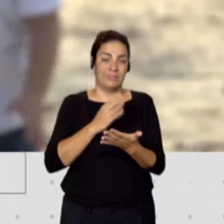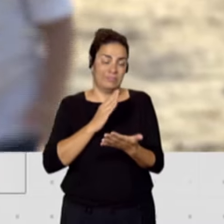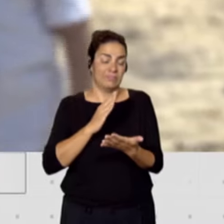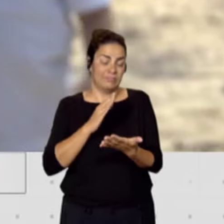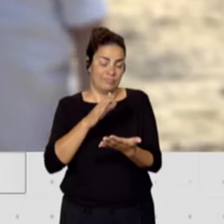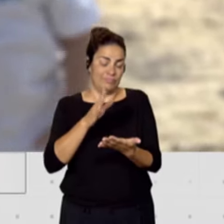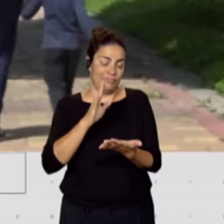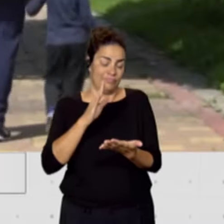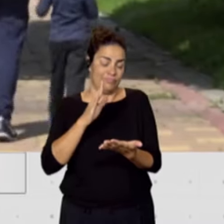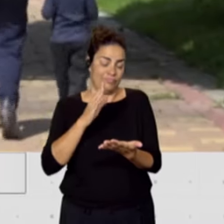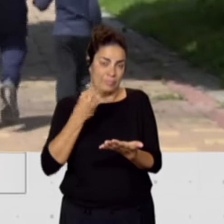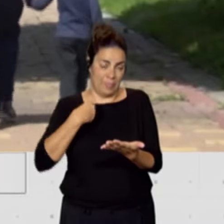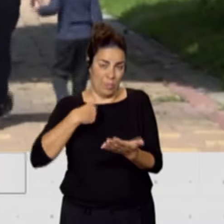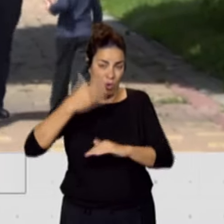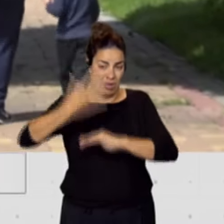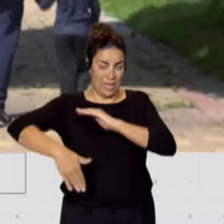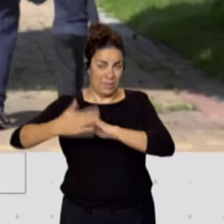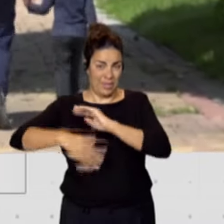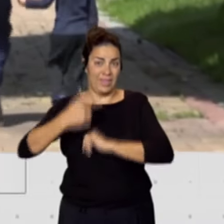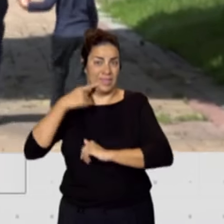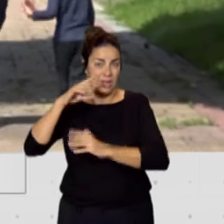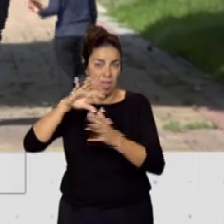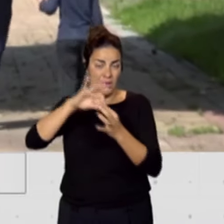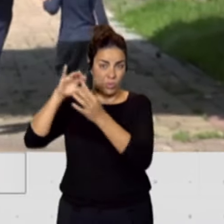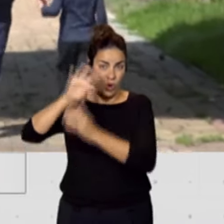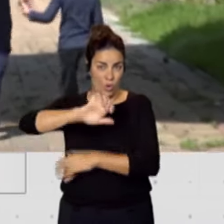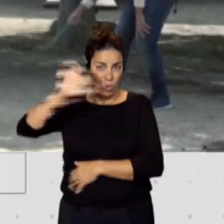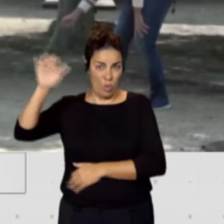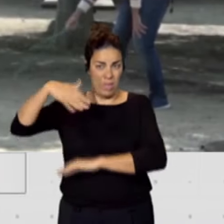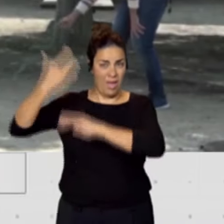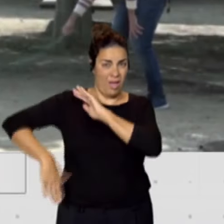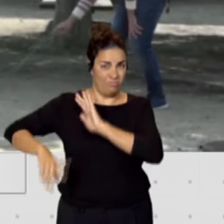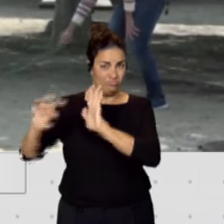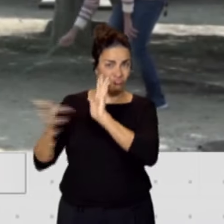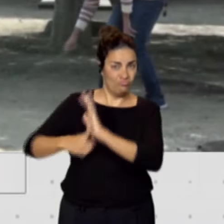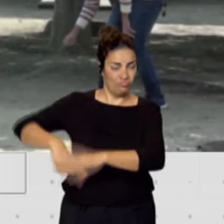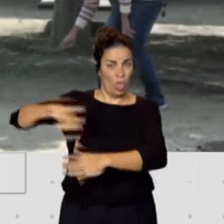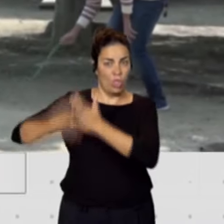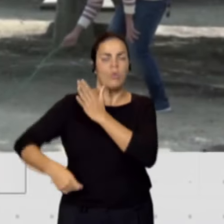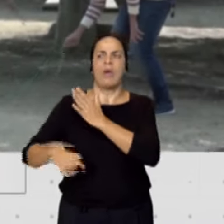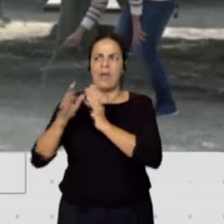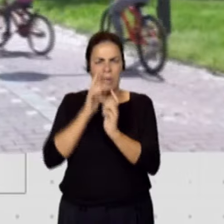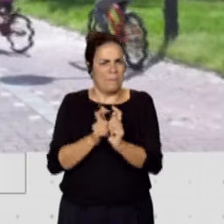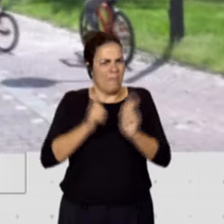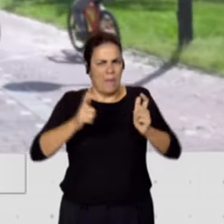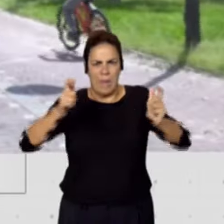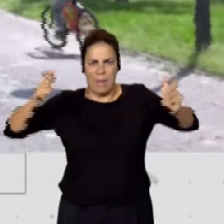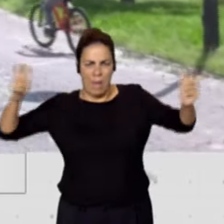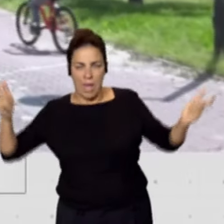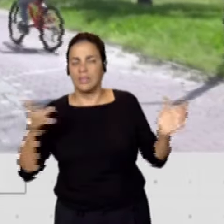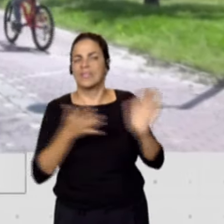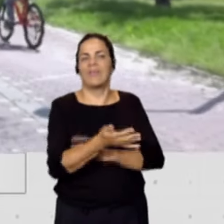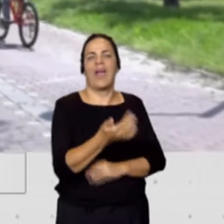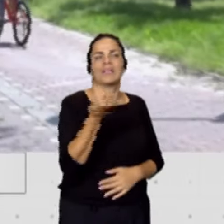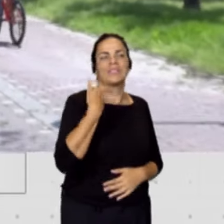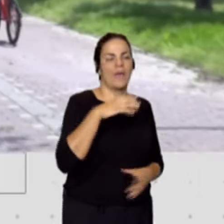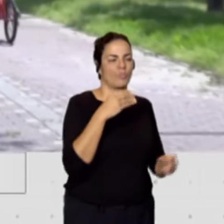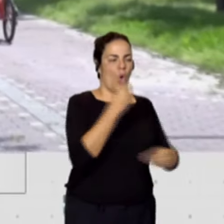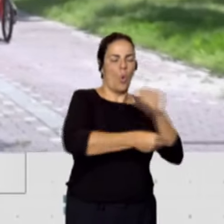que comentaba por parte de la Unión Europea se han incrementado aún más cada vez es menor el consumo de de